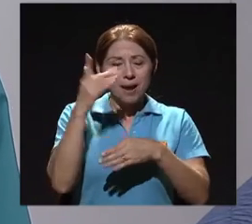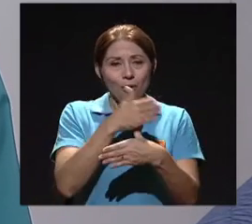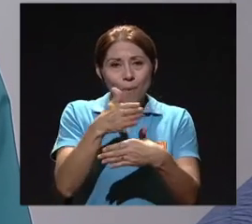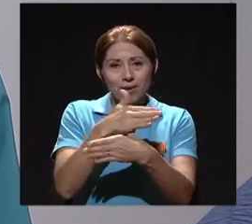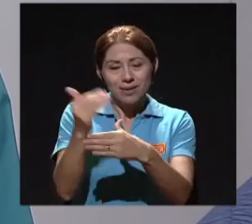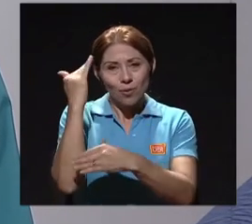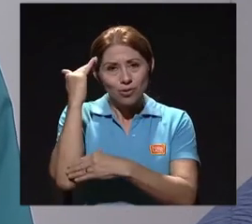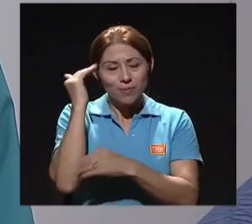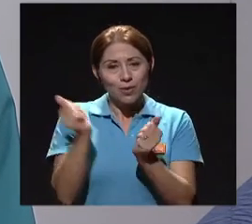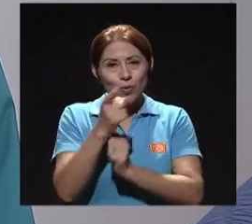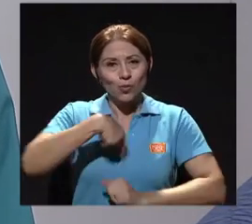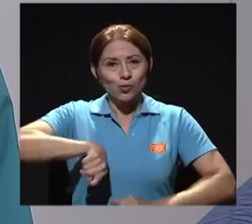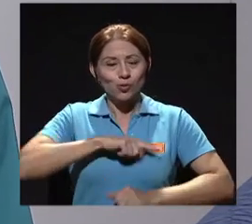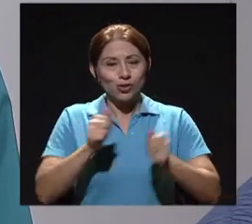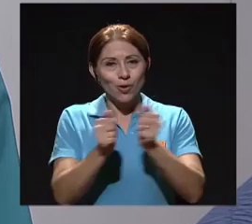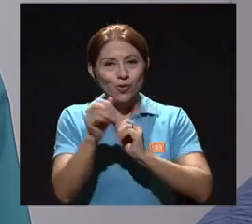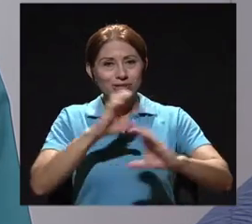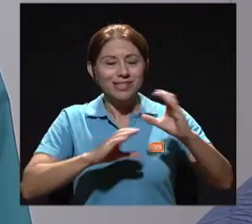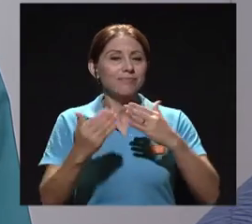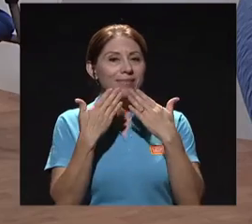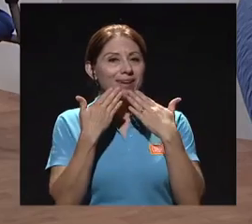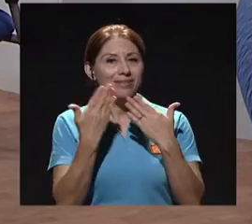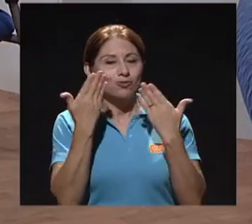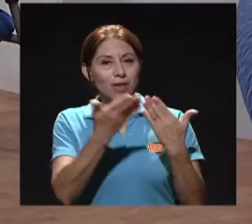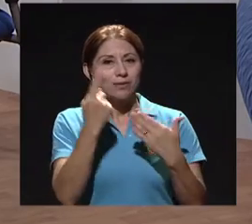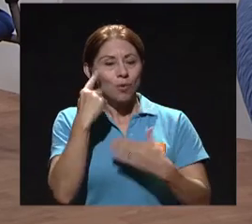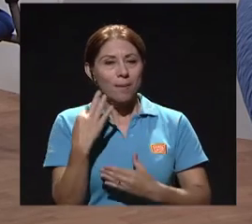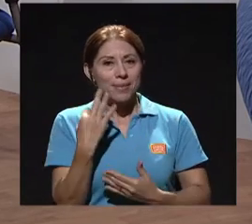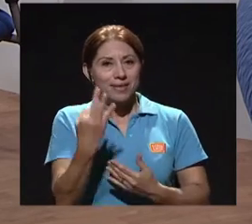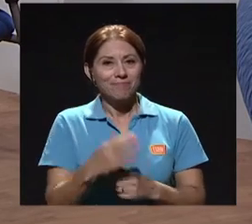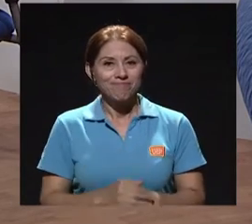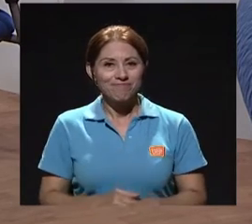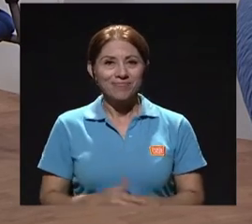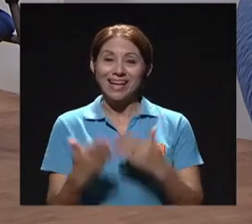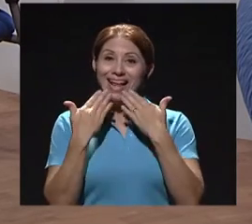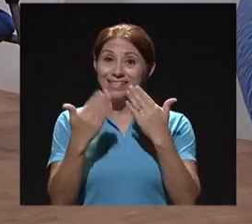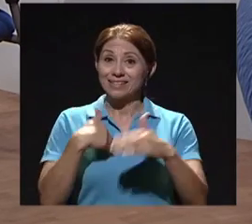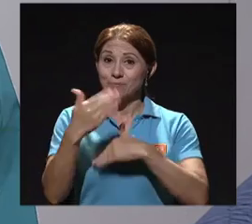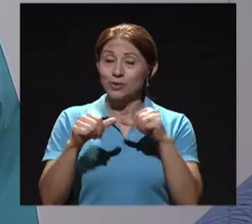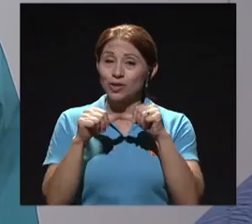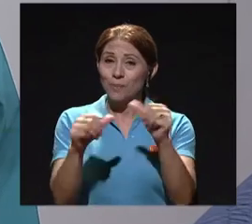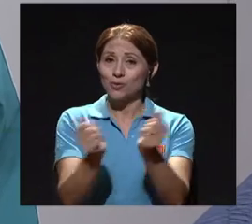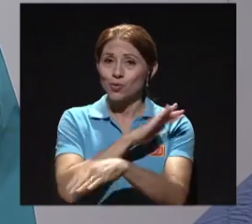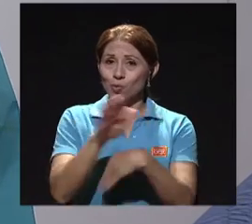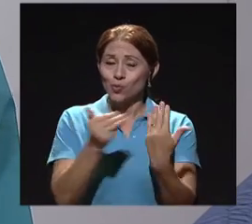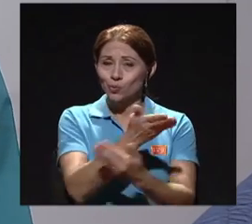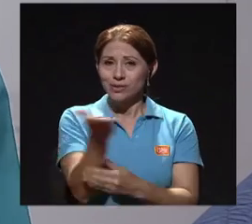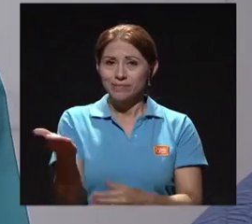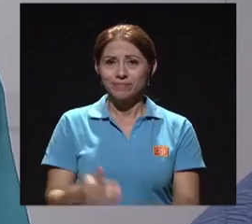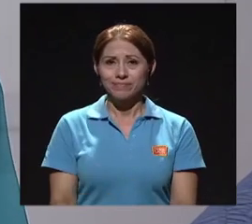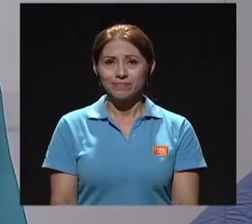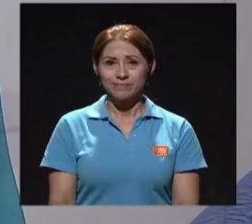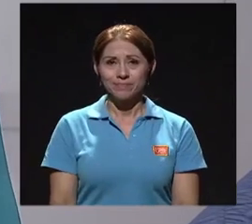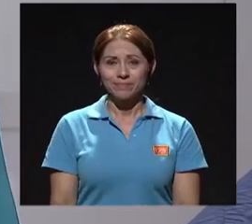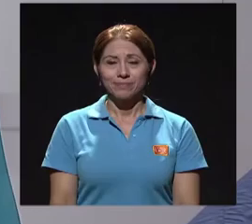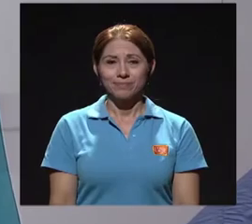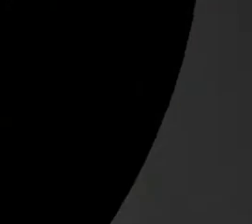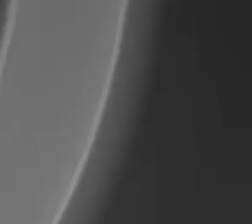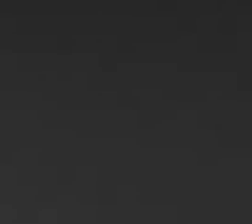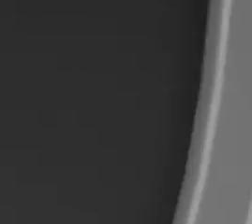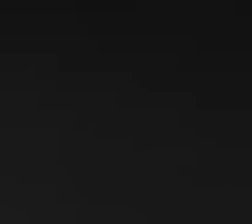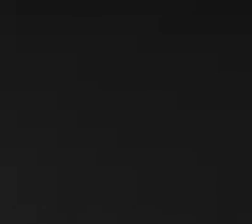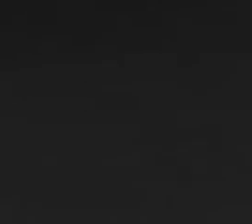compartir este conocimiento con nosotros aquí en conciencia muchísimas gracias a ustedes por la invitación gracias y ya regresamos con todas y todos